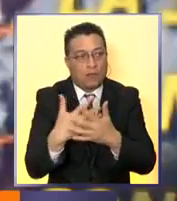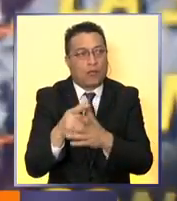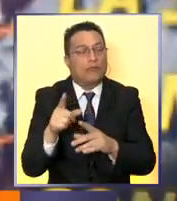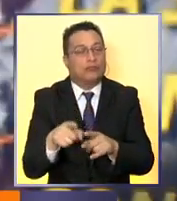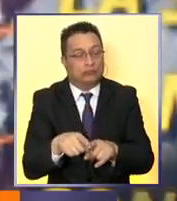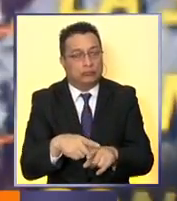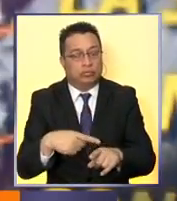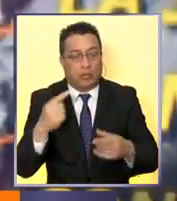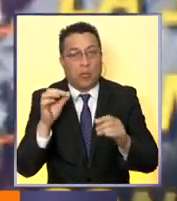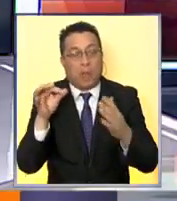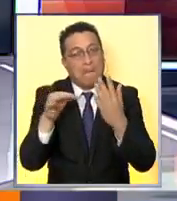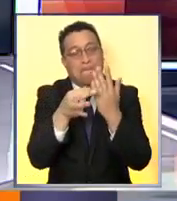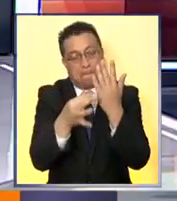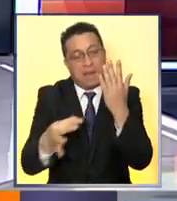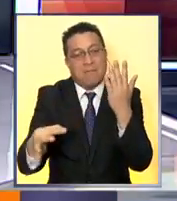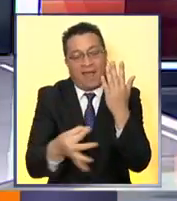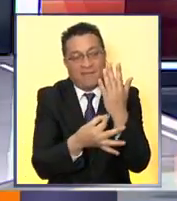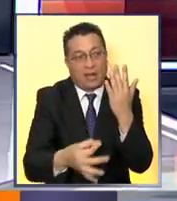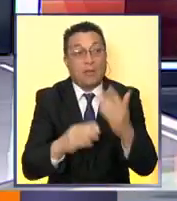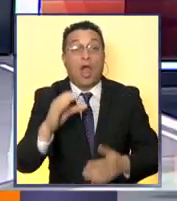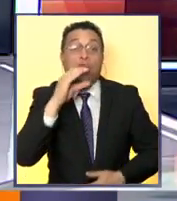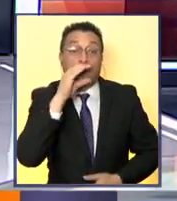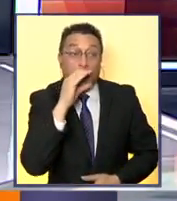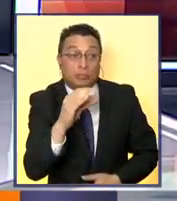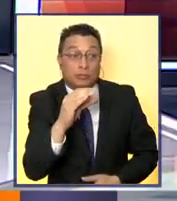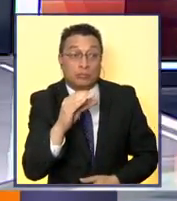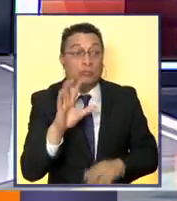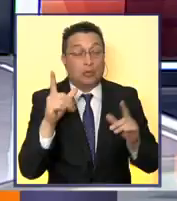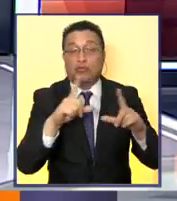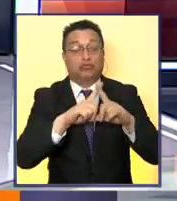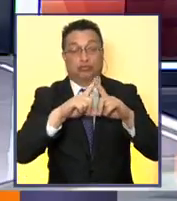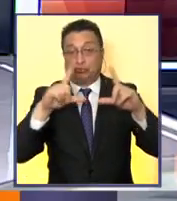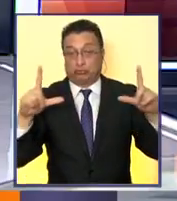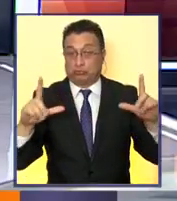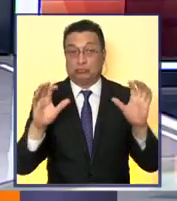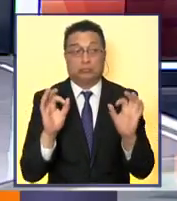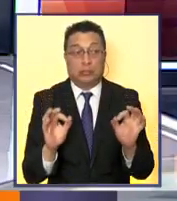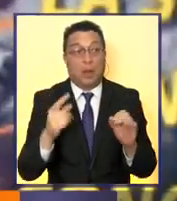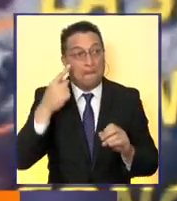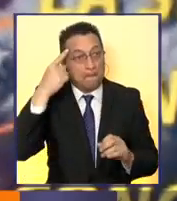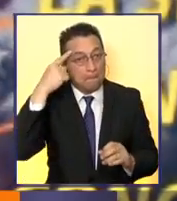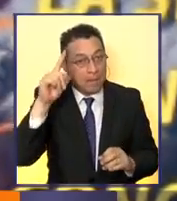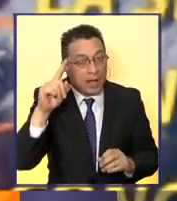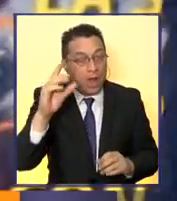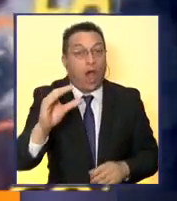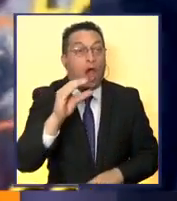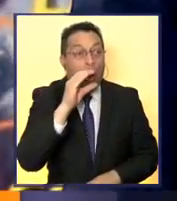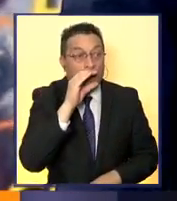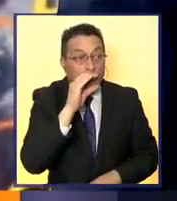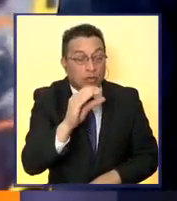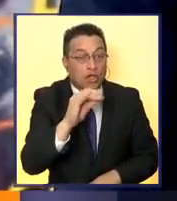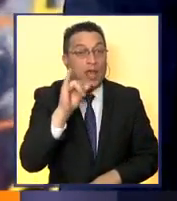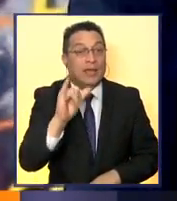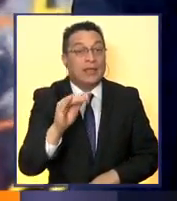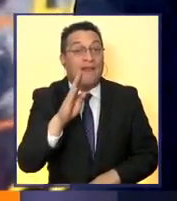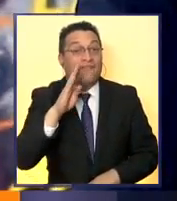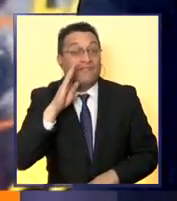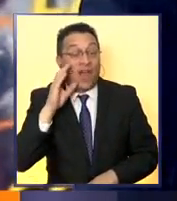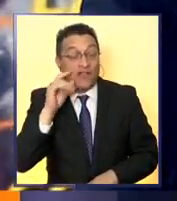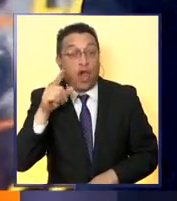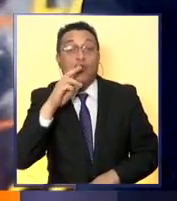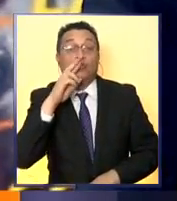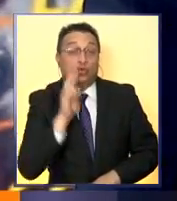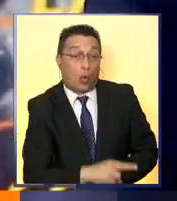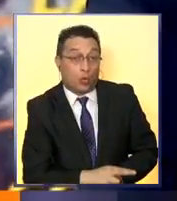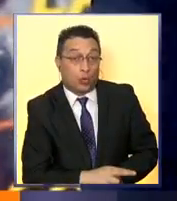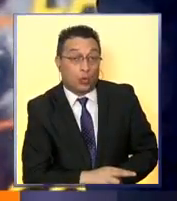más primaverales. Y en Concepción todavía un cielo despejado, pero prepárense porque en Concepción y en la región del Biobío hacia el sur van